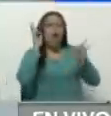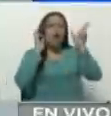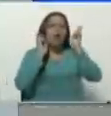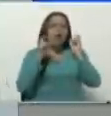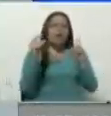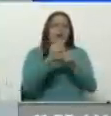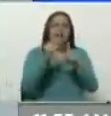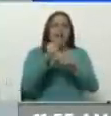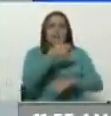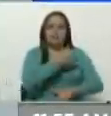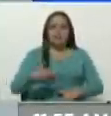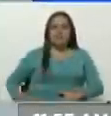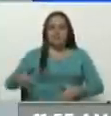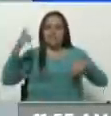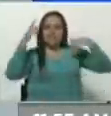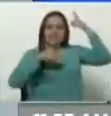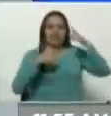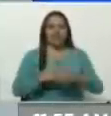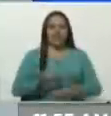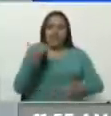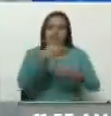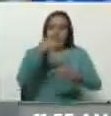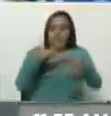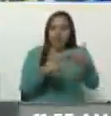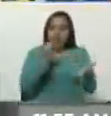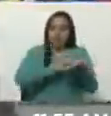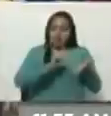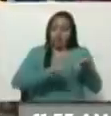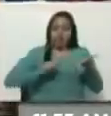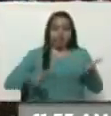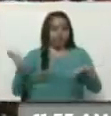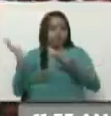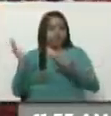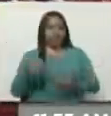del comandante eterno que está detrás de esto.